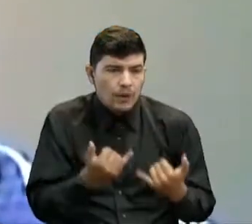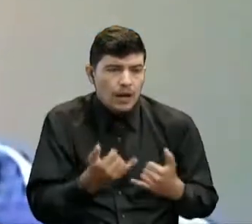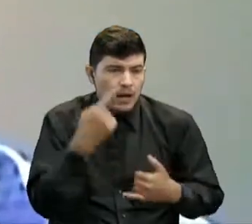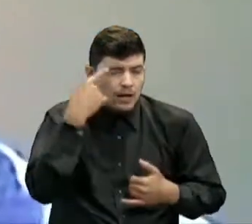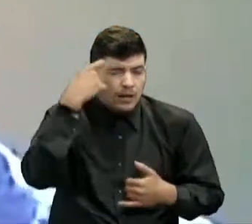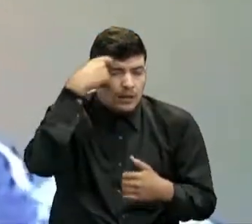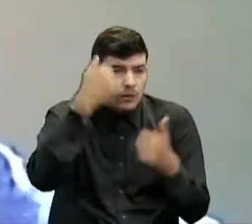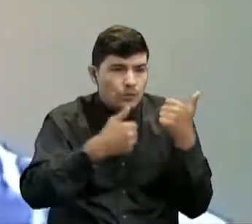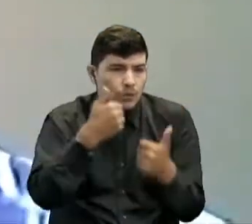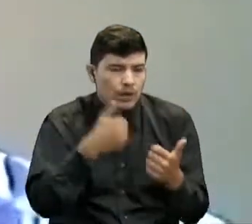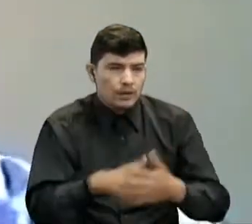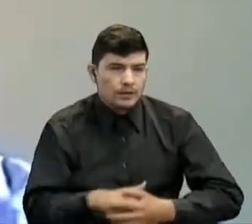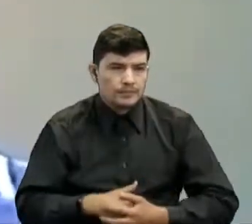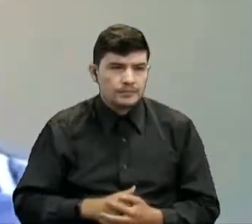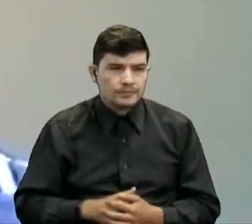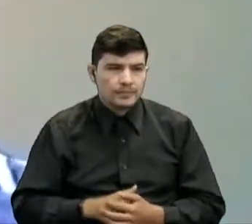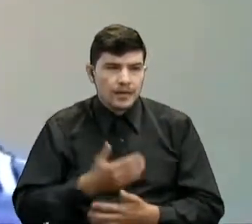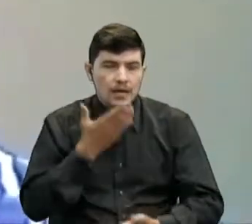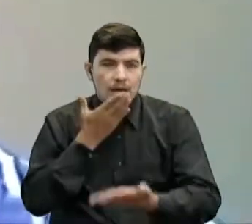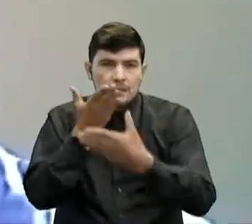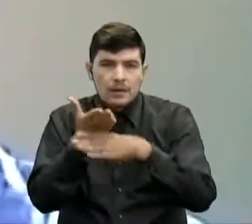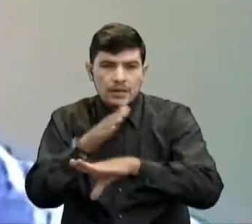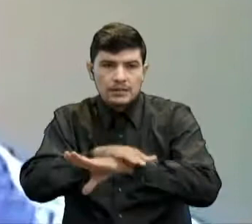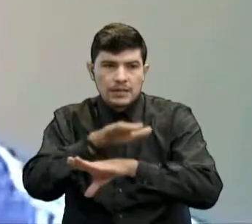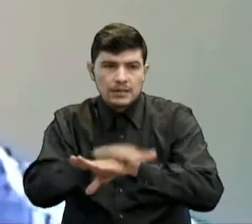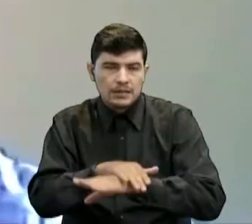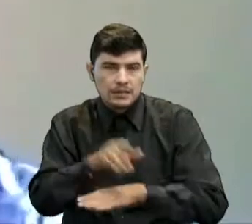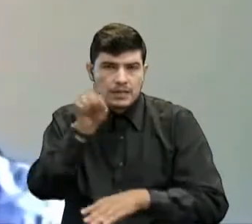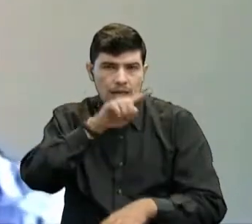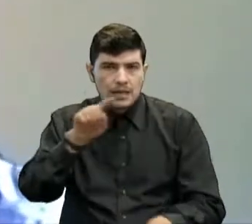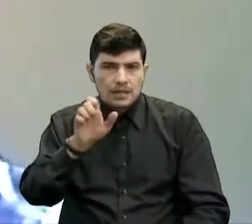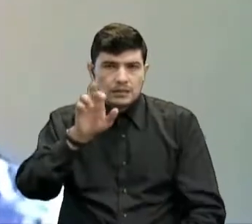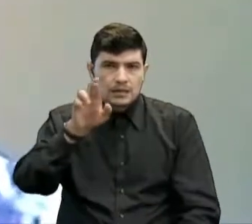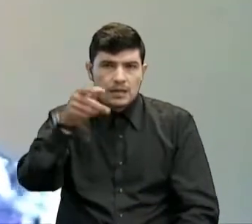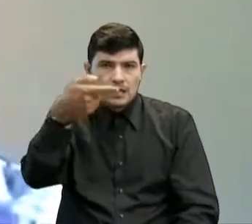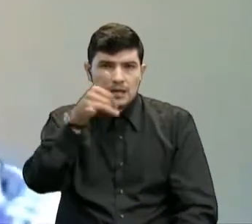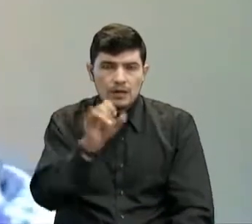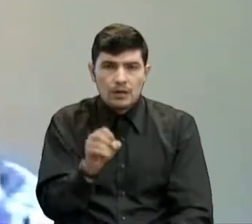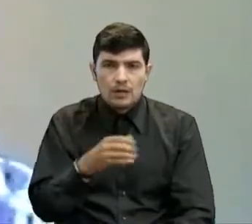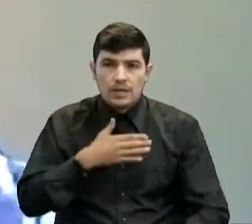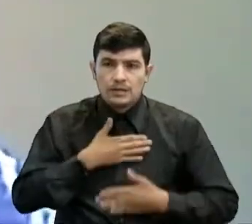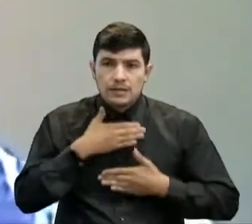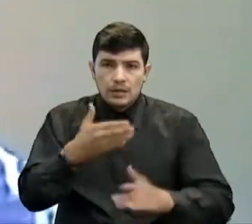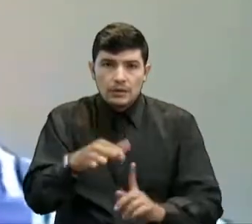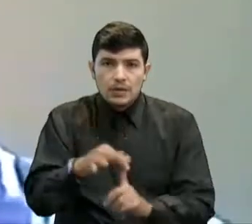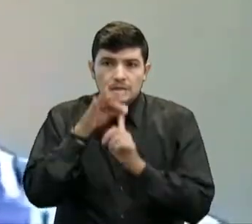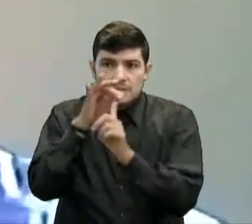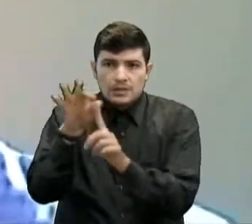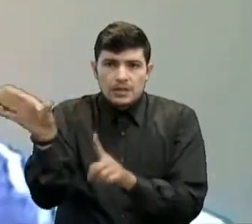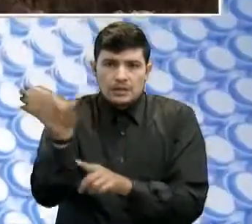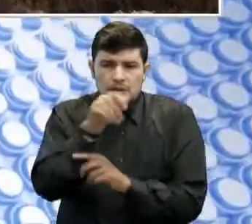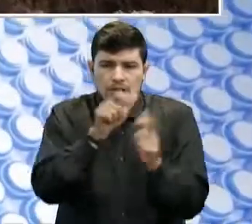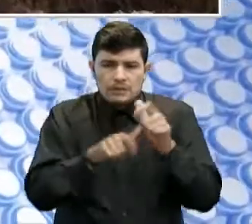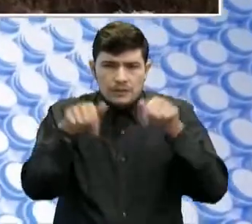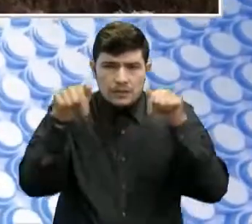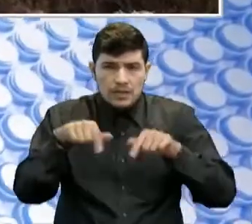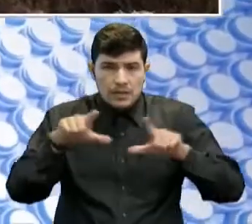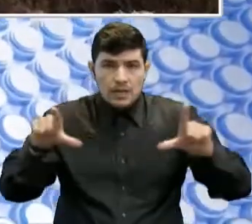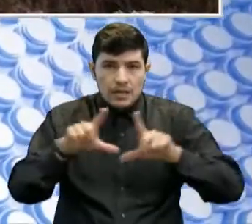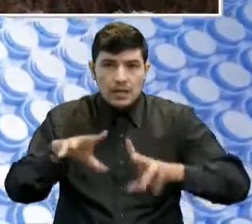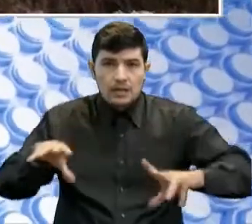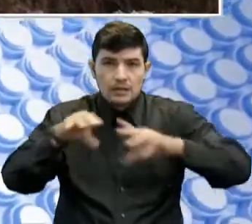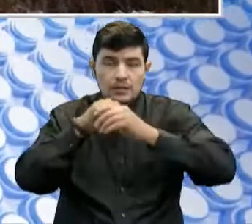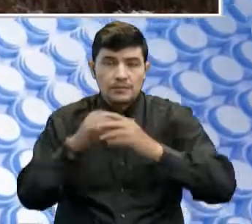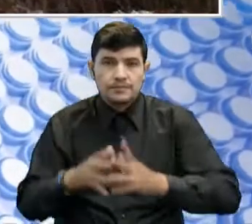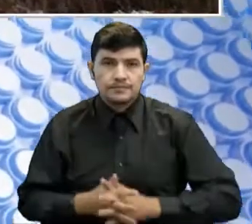buenas tardes, Sergio, y un saludo muy especial para todos los televidentes de Canal Tro. Bueno,